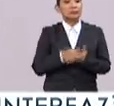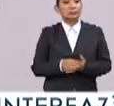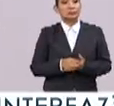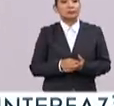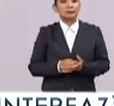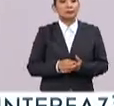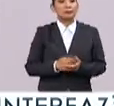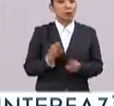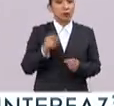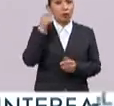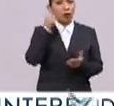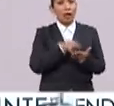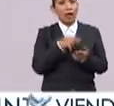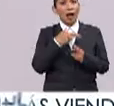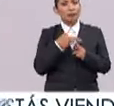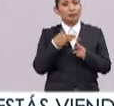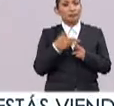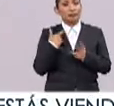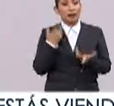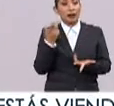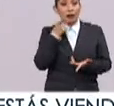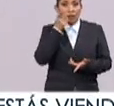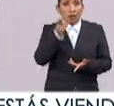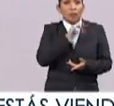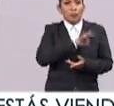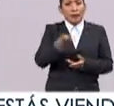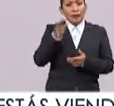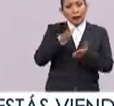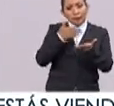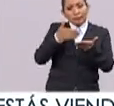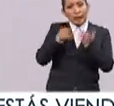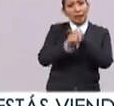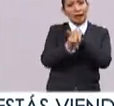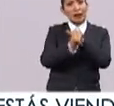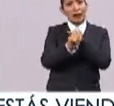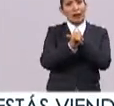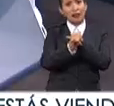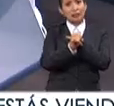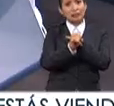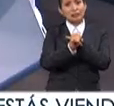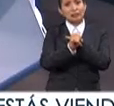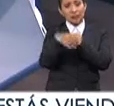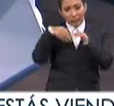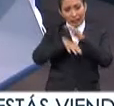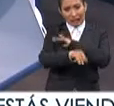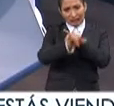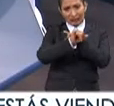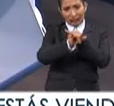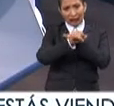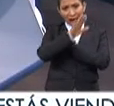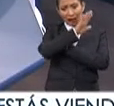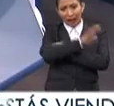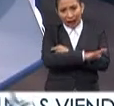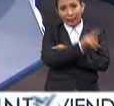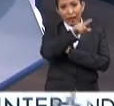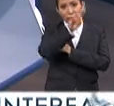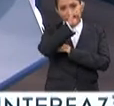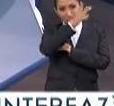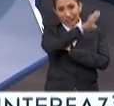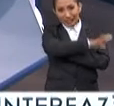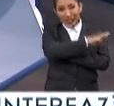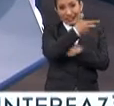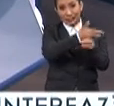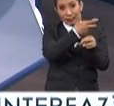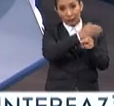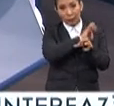y no lo creía hasta que lo recuperó se puede consultar por internet o sea uno si entra a la página de desde universidad